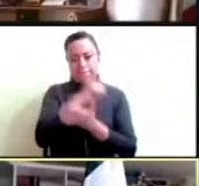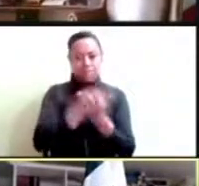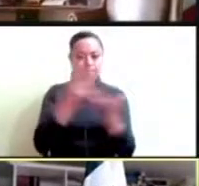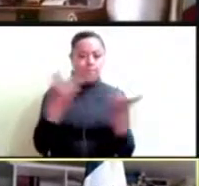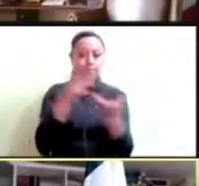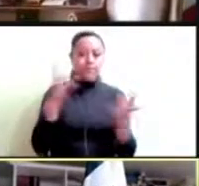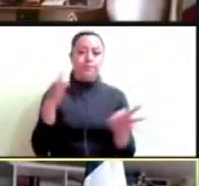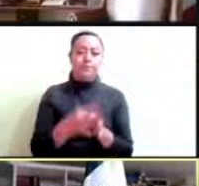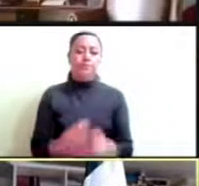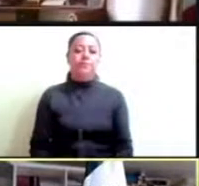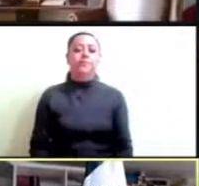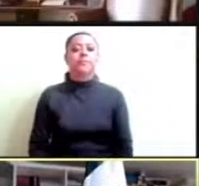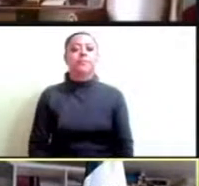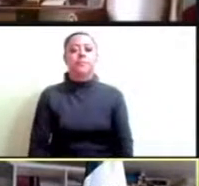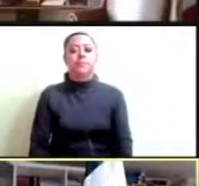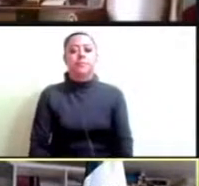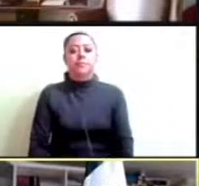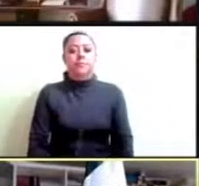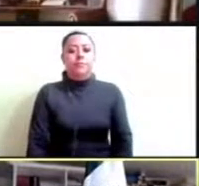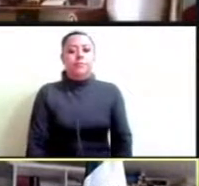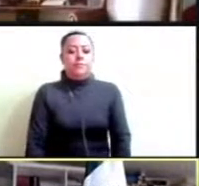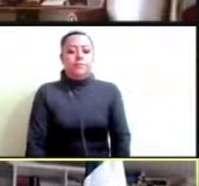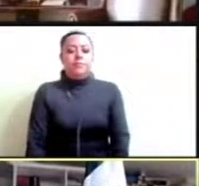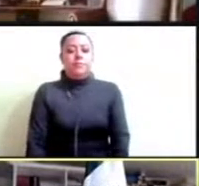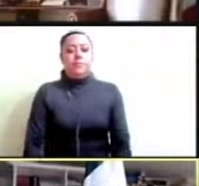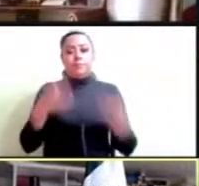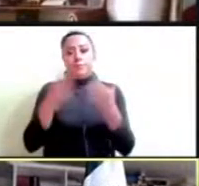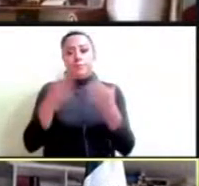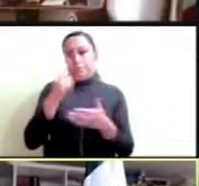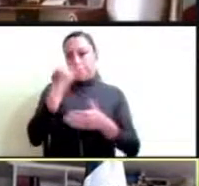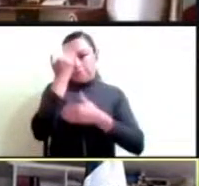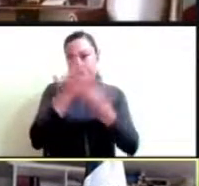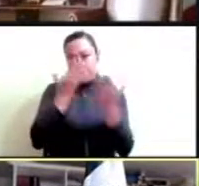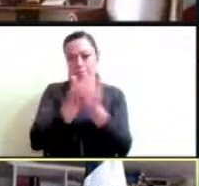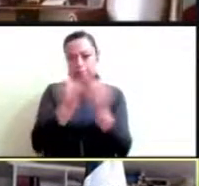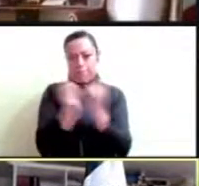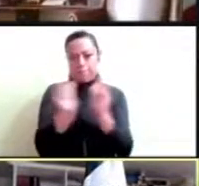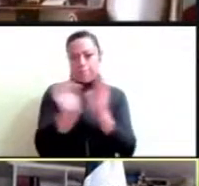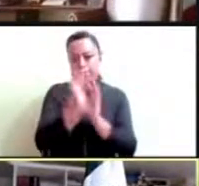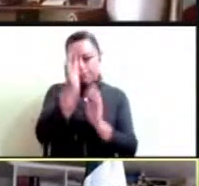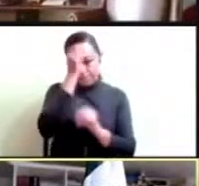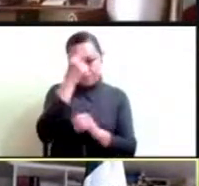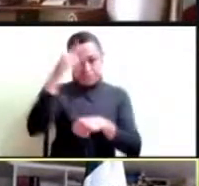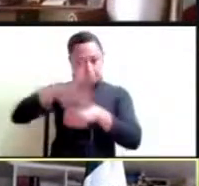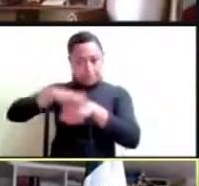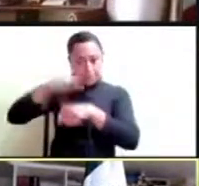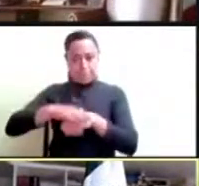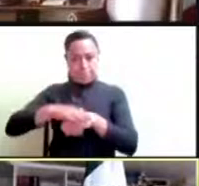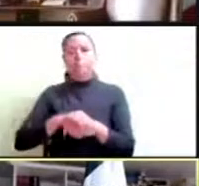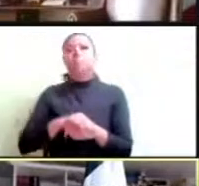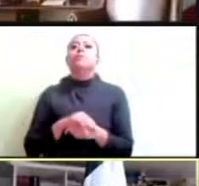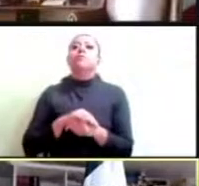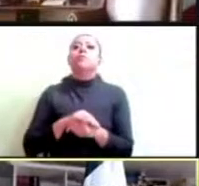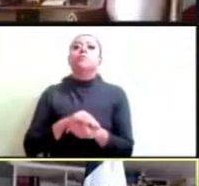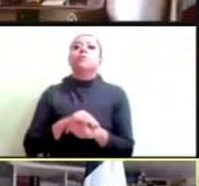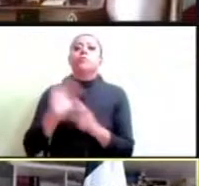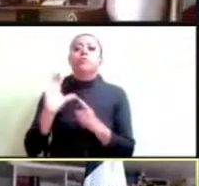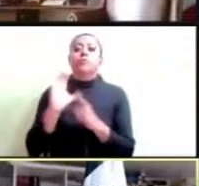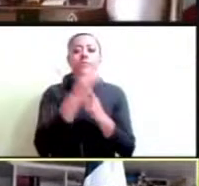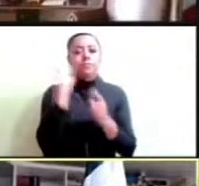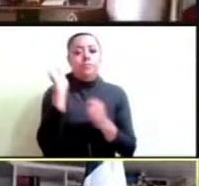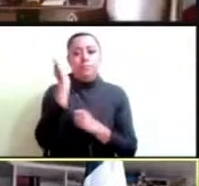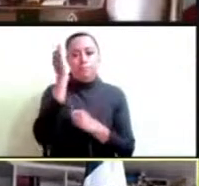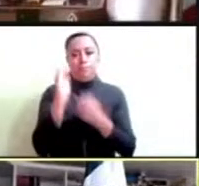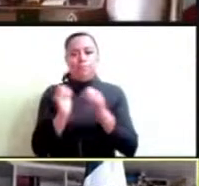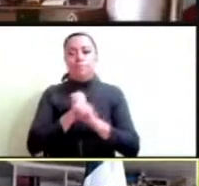lugar. Se recibe una proposición con punto de acuerdo por la cual se exhorta a la Comisión Federal para la Protección contra Riesgos Sanitarios a